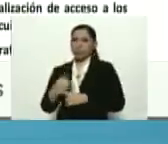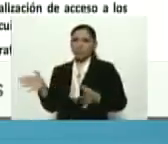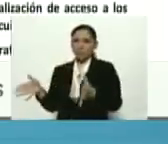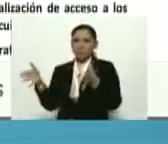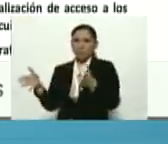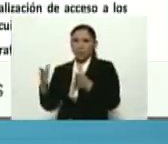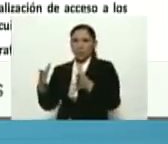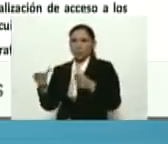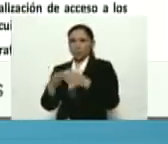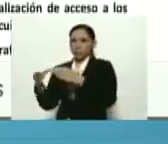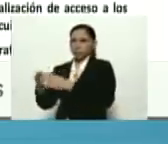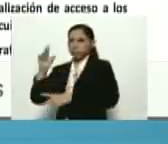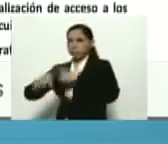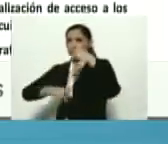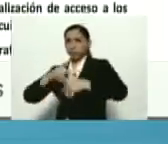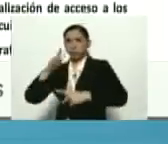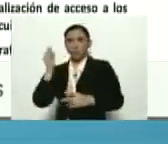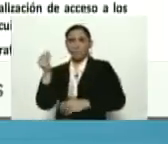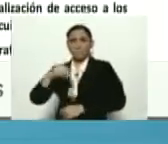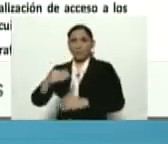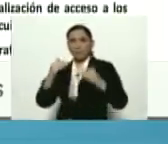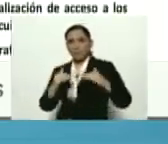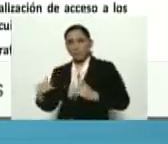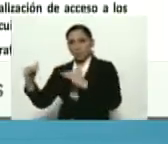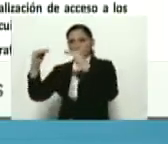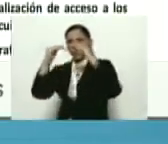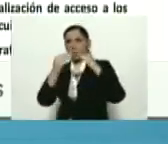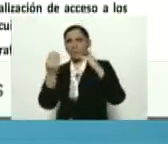una estructura productiva con más igualdad y